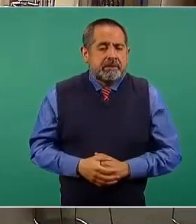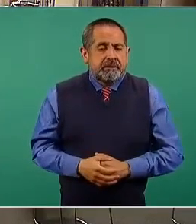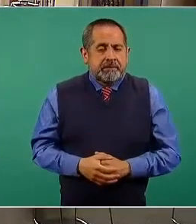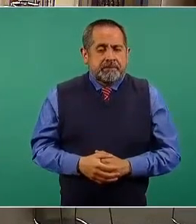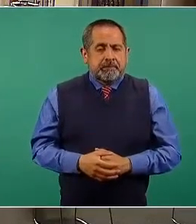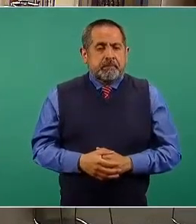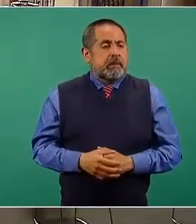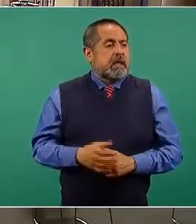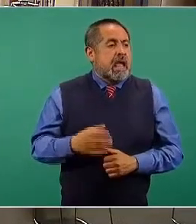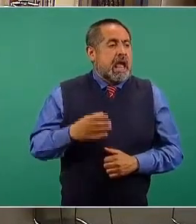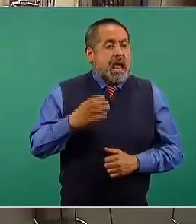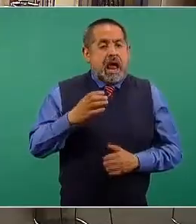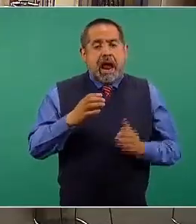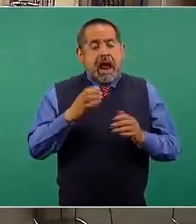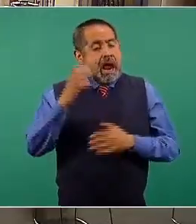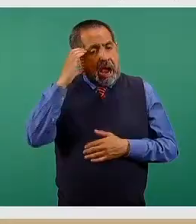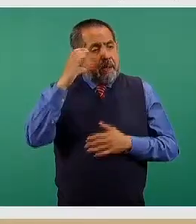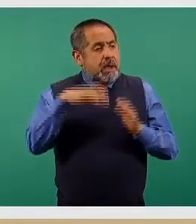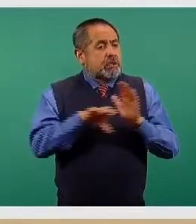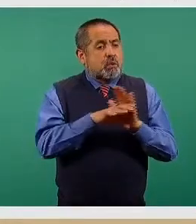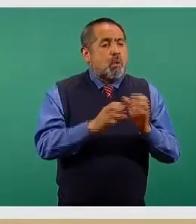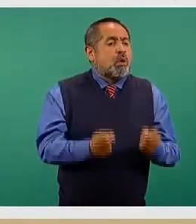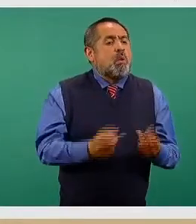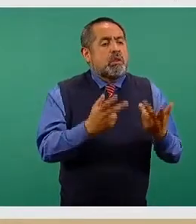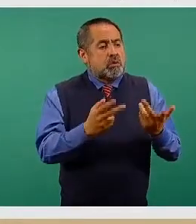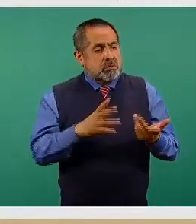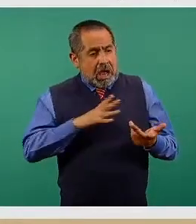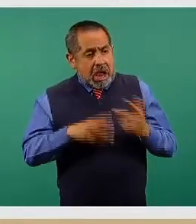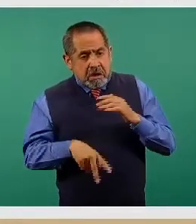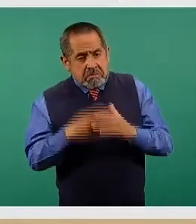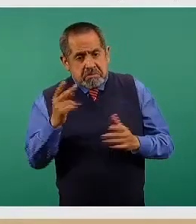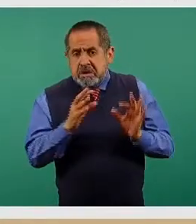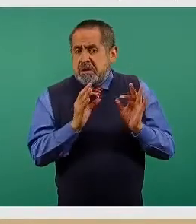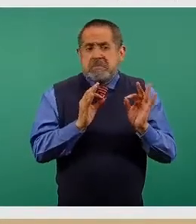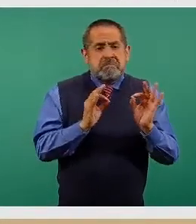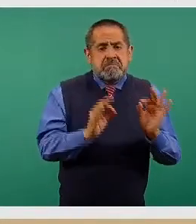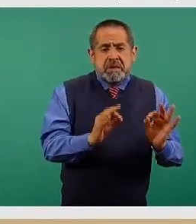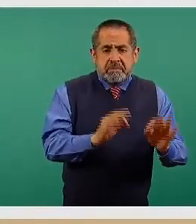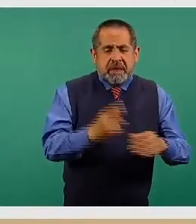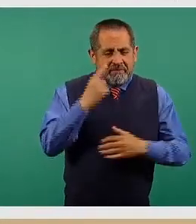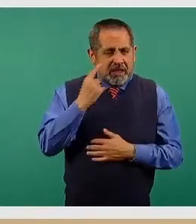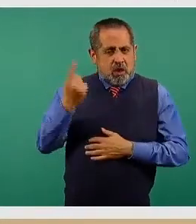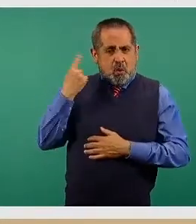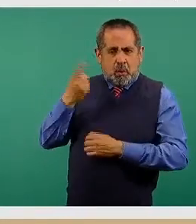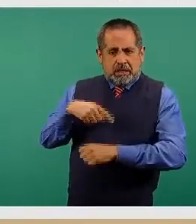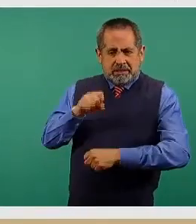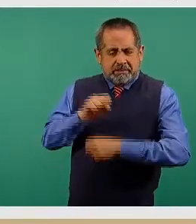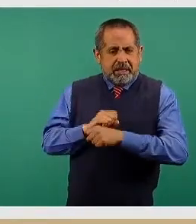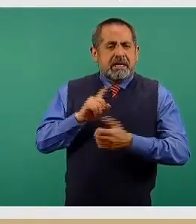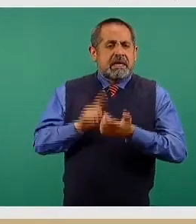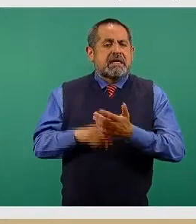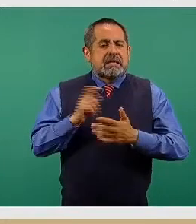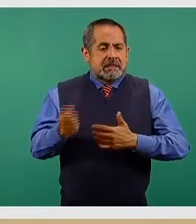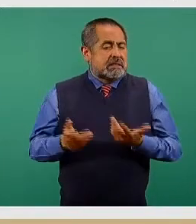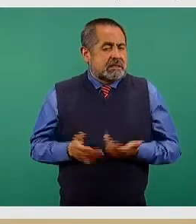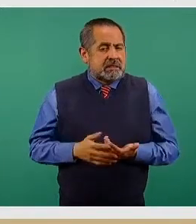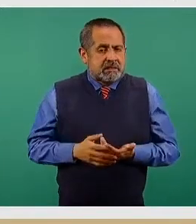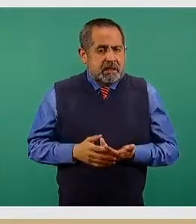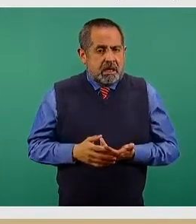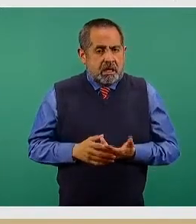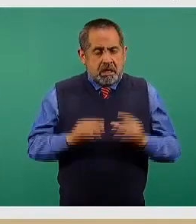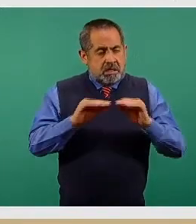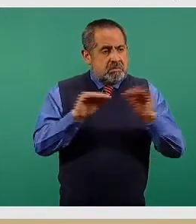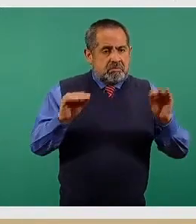Disponibilidad de camas en hospitalización general. Desde la semana pasada tenemos que no tenemos